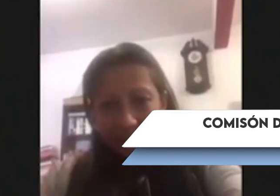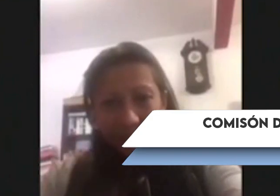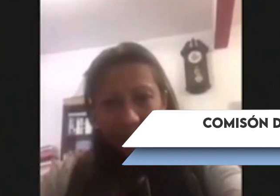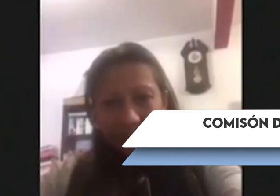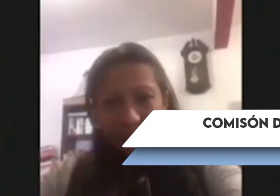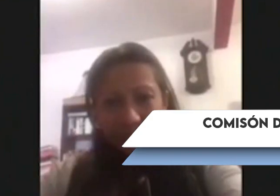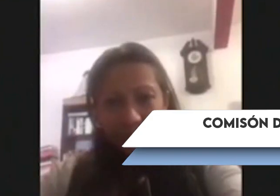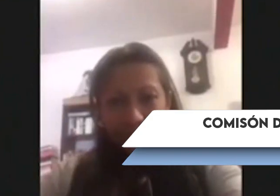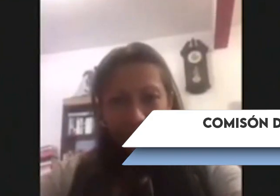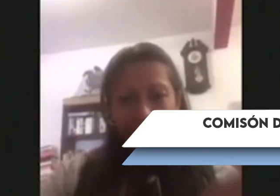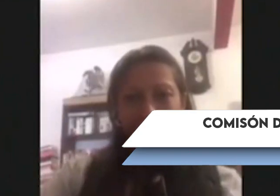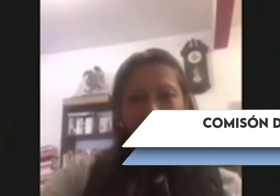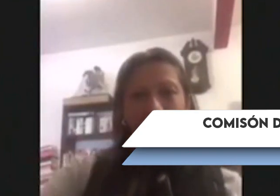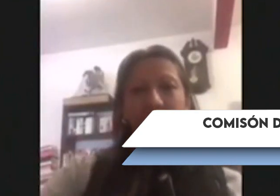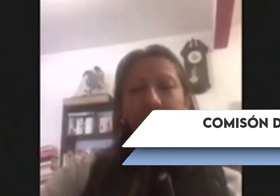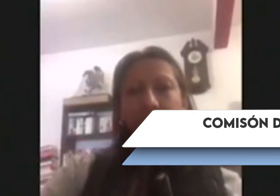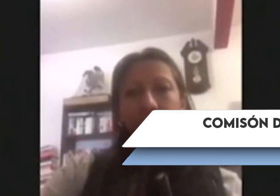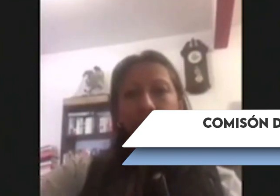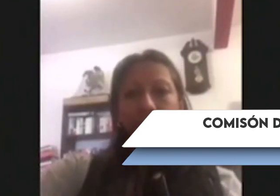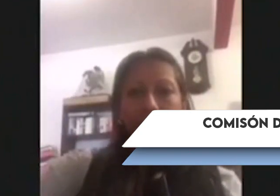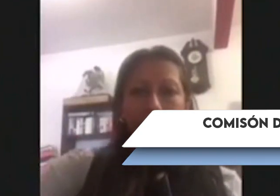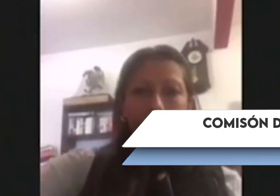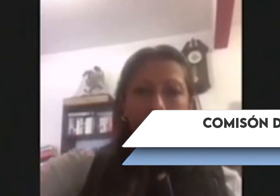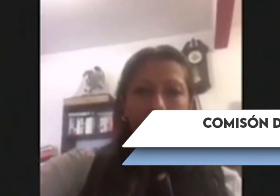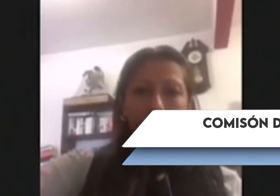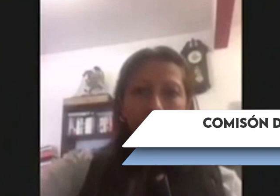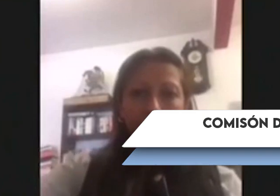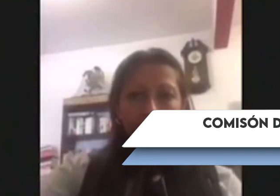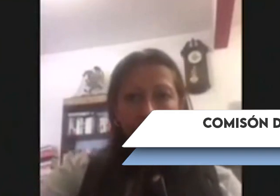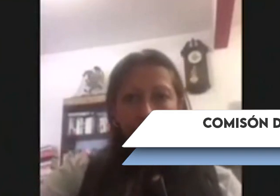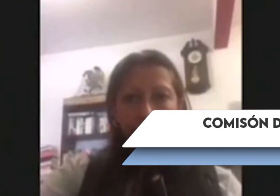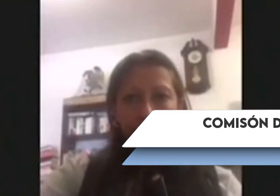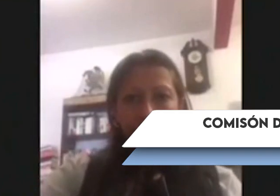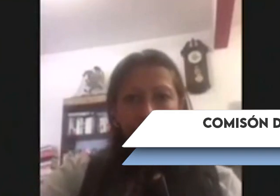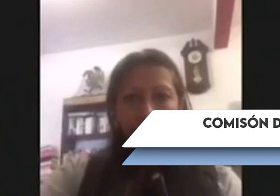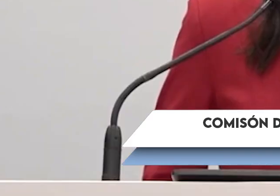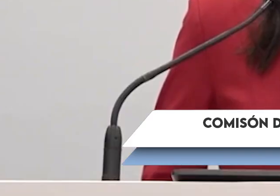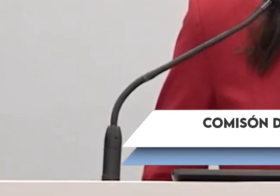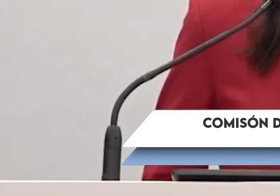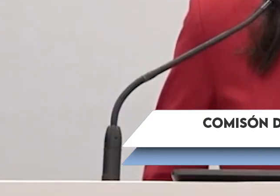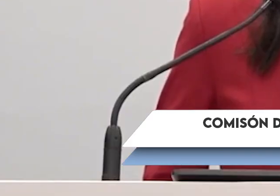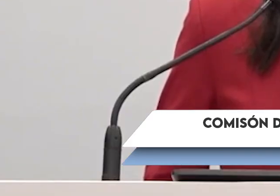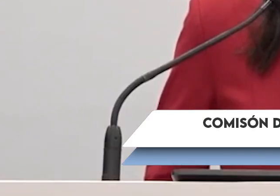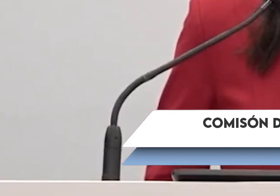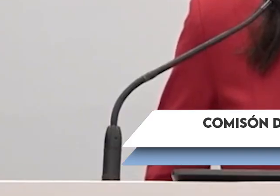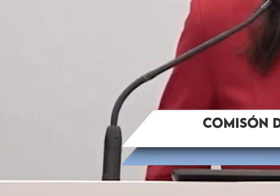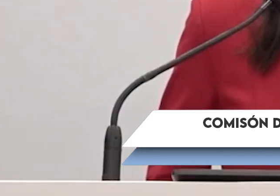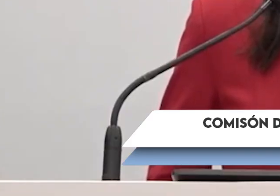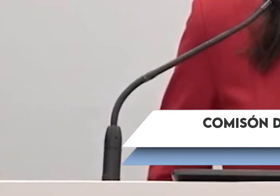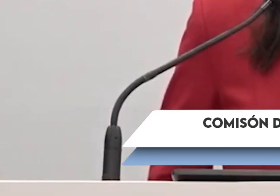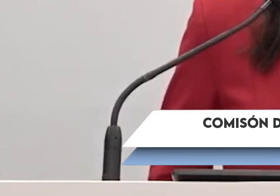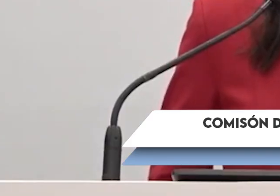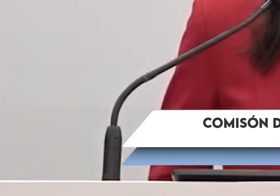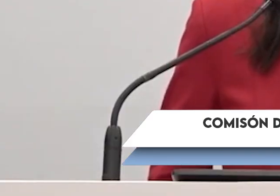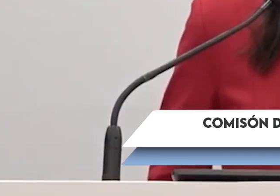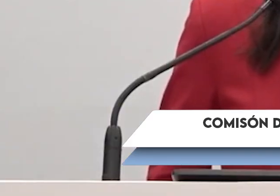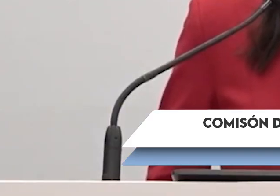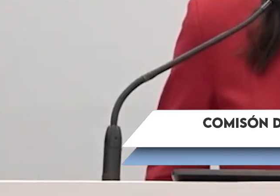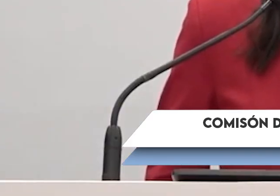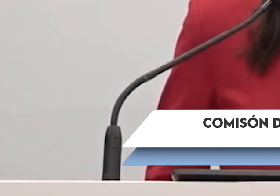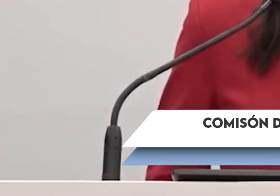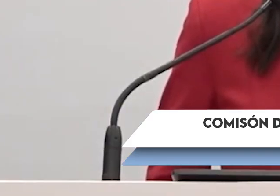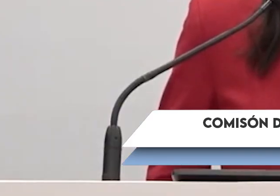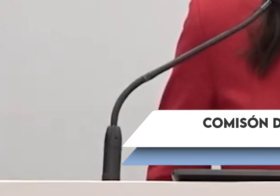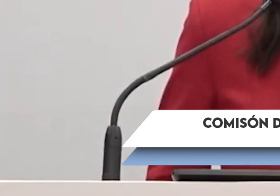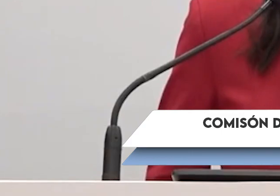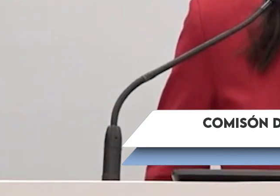Asistencia a las Víctimas de los Delitos en Materia de Trata de Personas de la Ciudad de México, misma que presentó la jefa de gobierno de la Ciudad de México, la